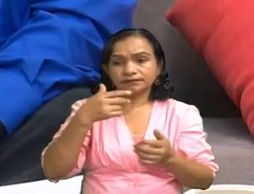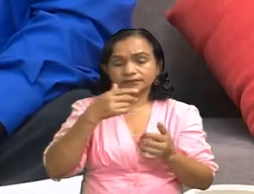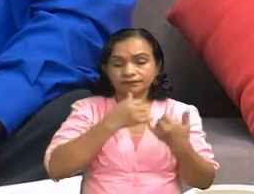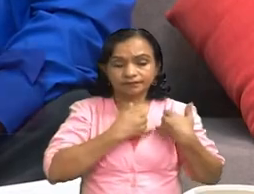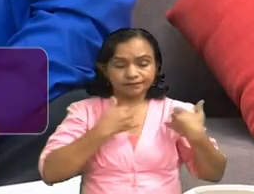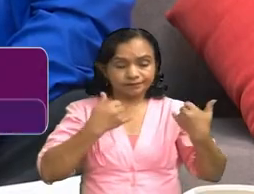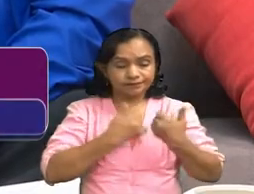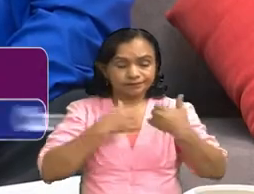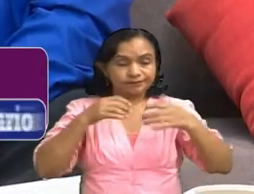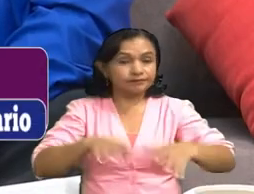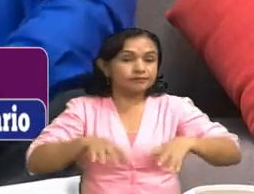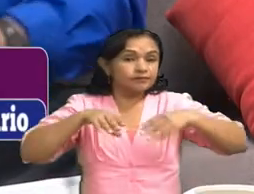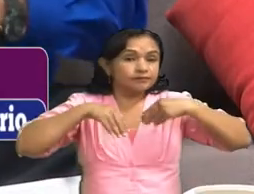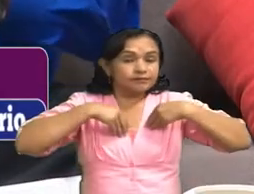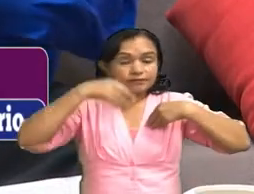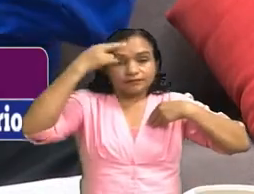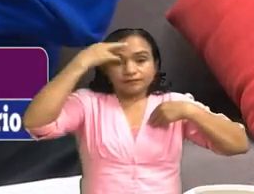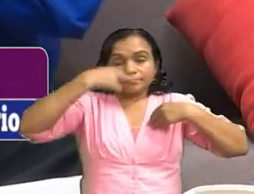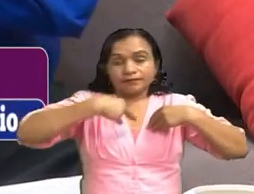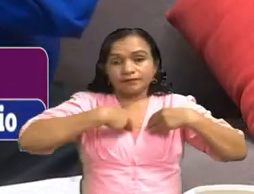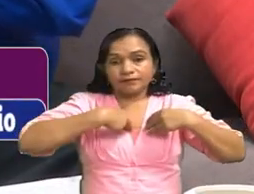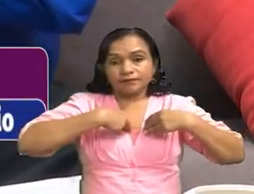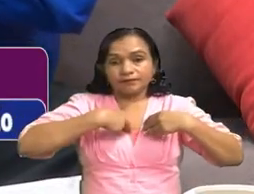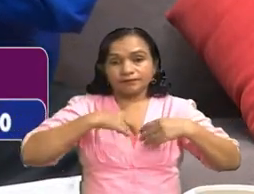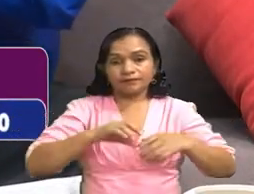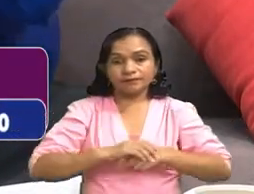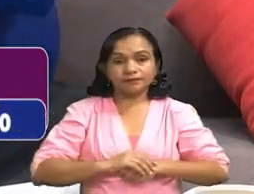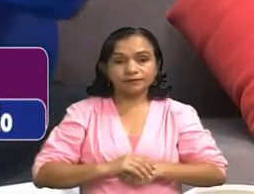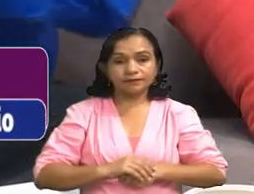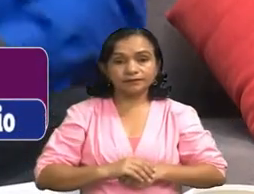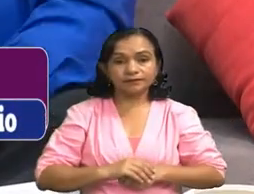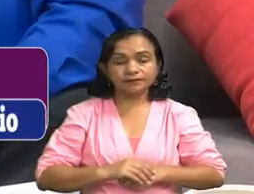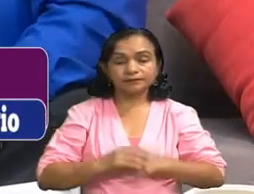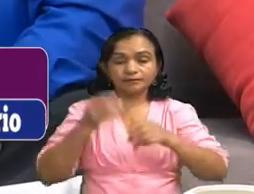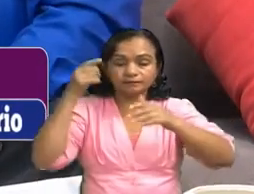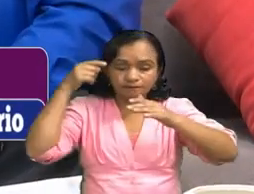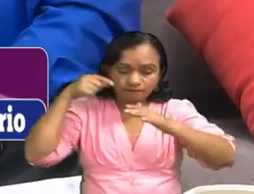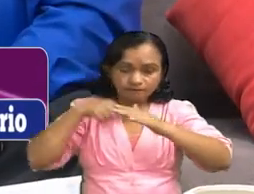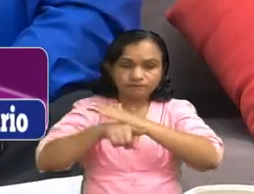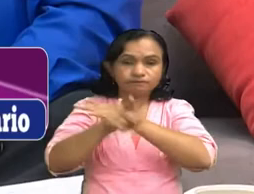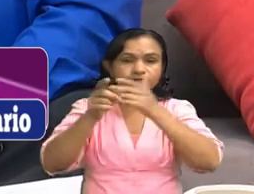institución y nos pusimos una meta.